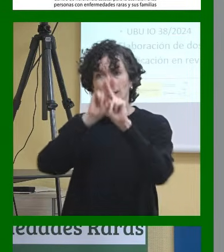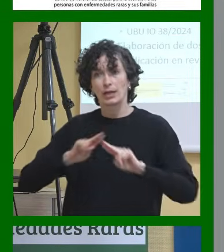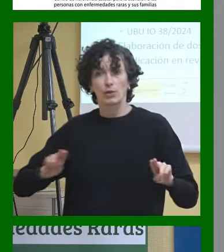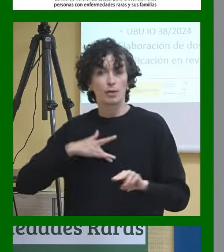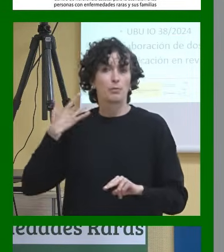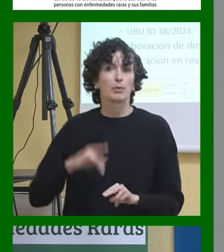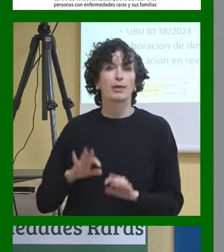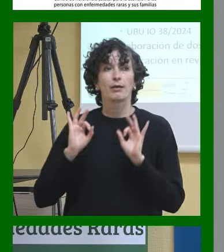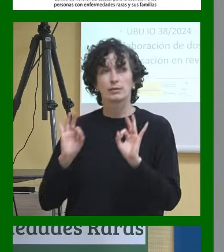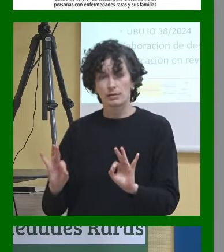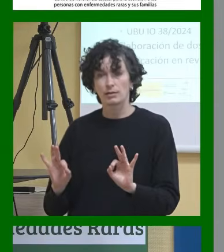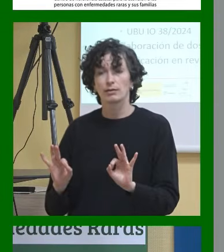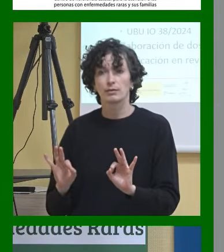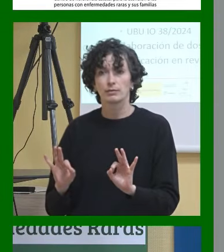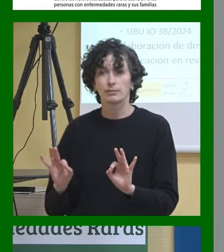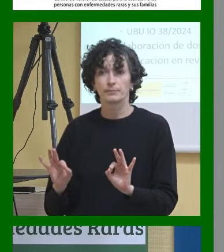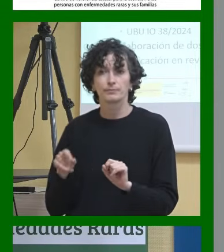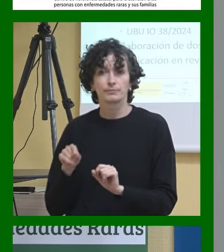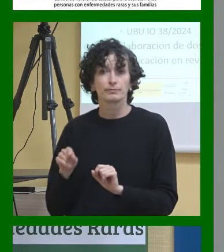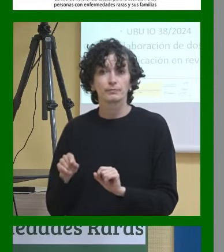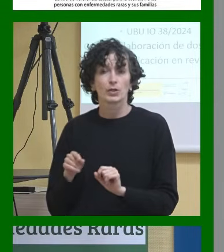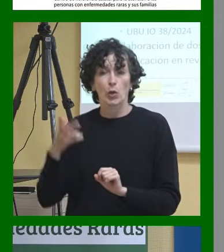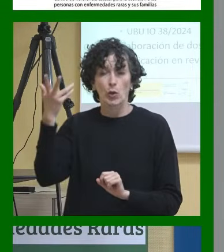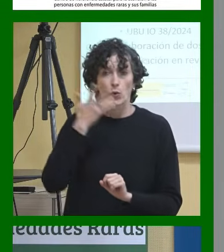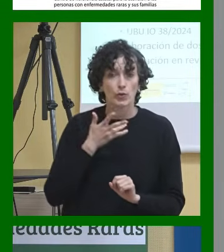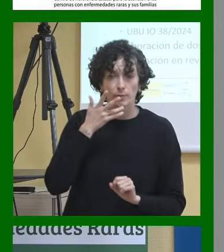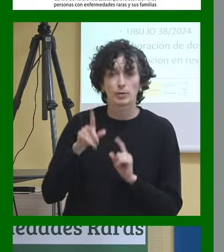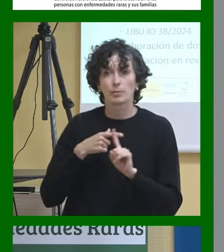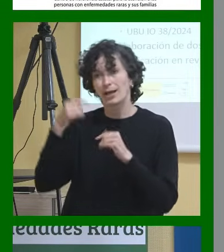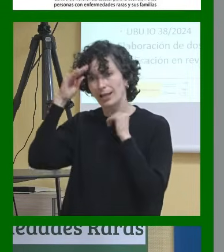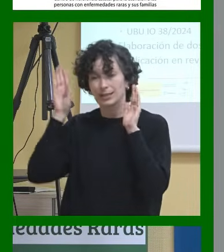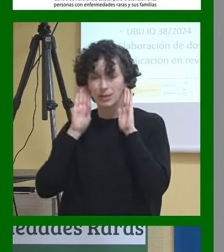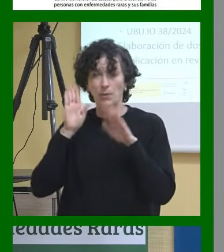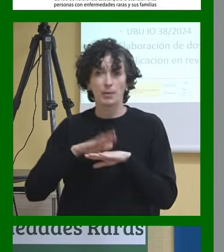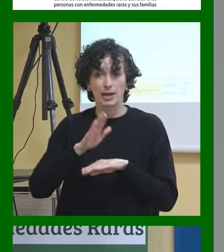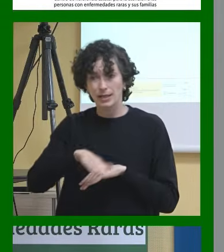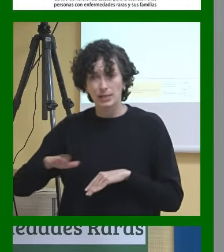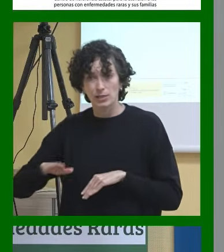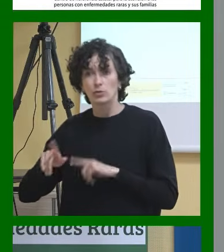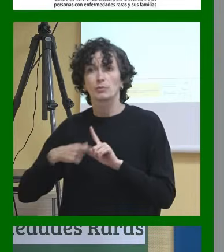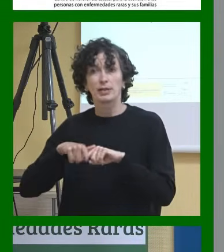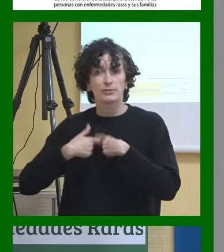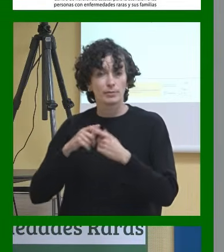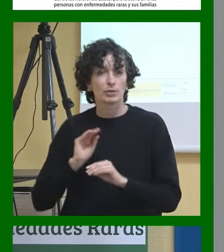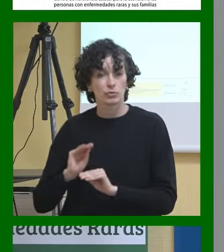para poder mejorar todo lo que es el conocimiento y la atención a estos niños y a sus